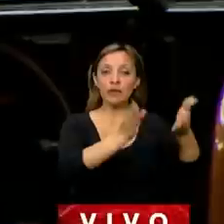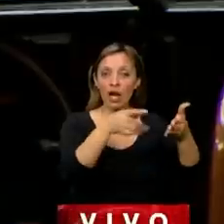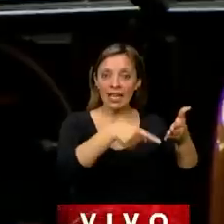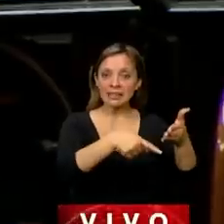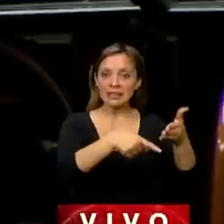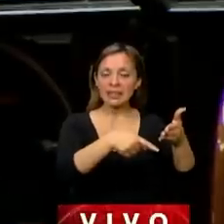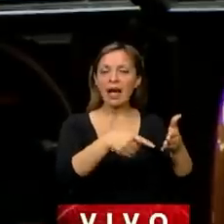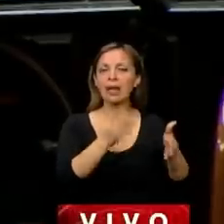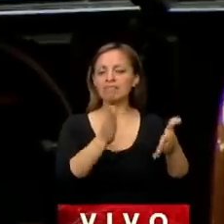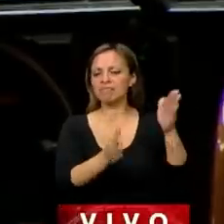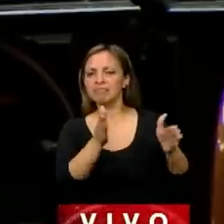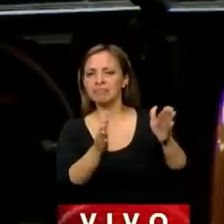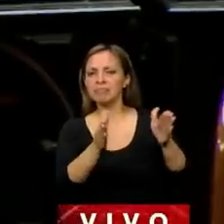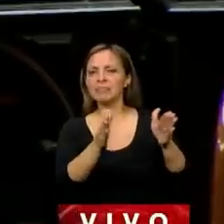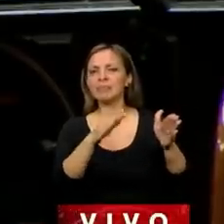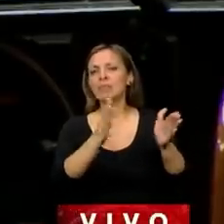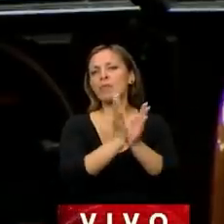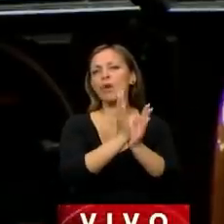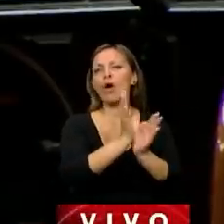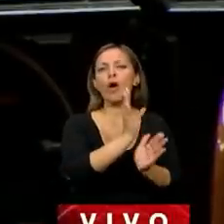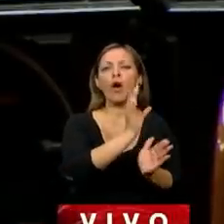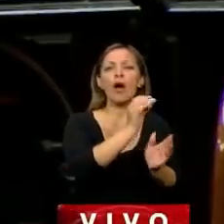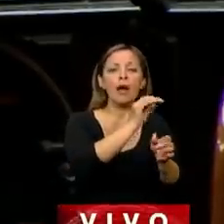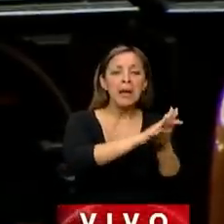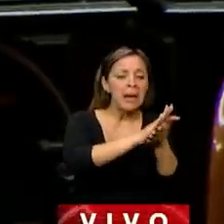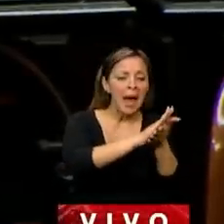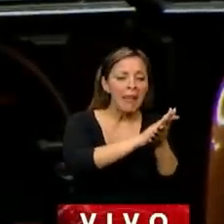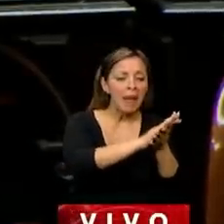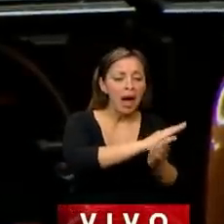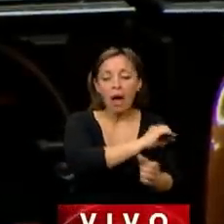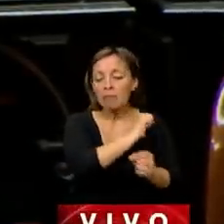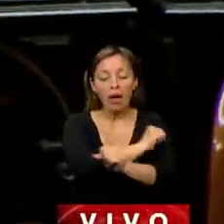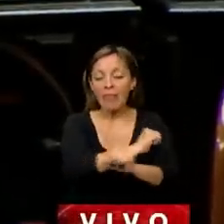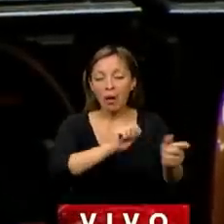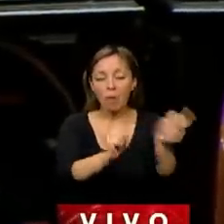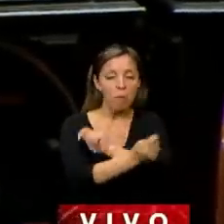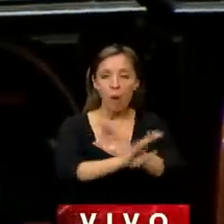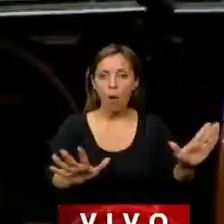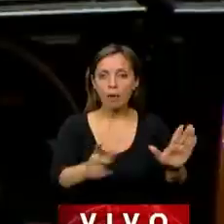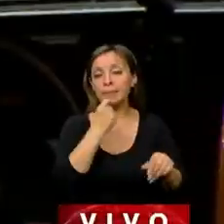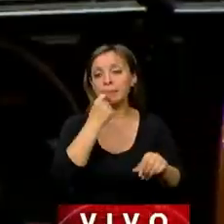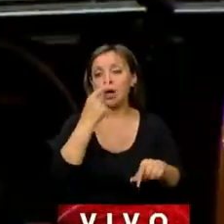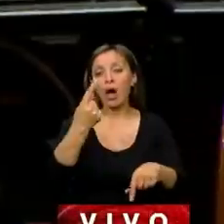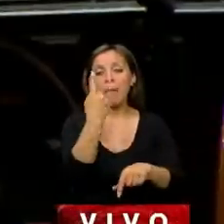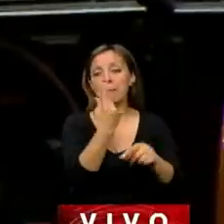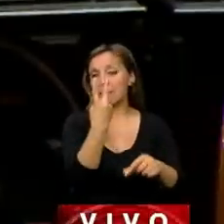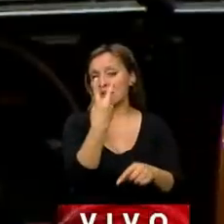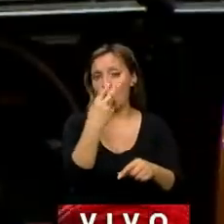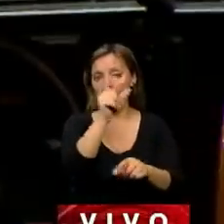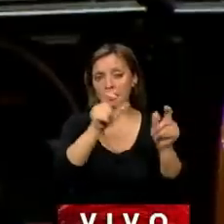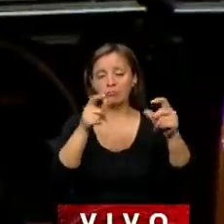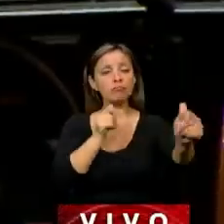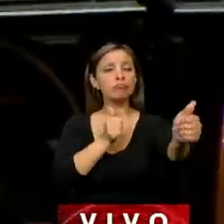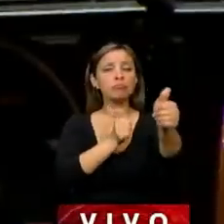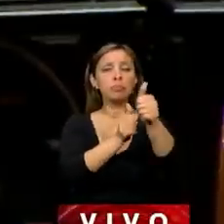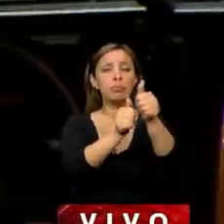10 pasa en un instante. Dos personas se cruzan en la calle, cada uno va pensando en sus problemas, se